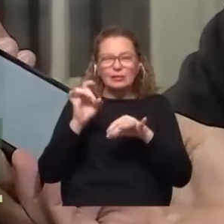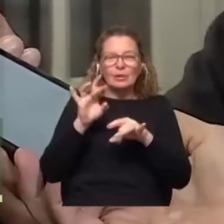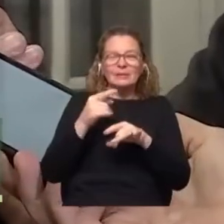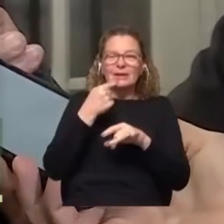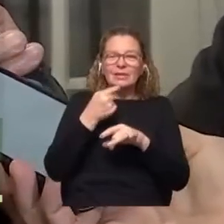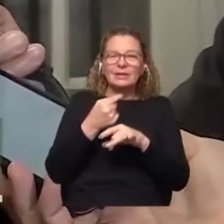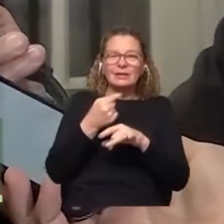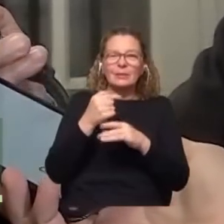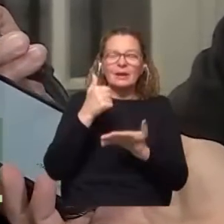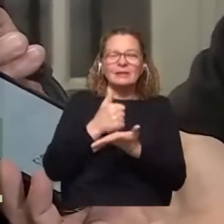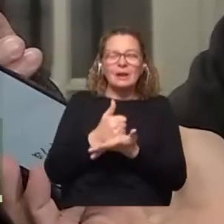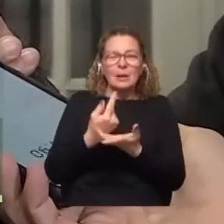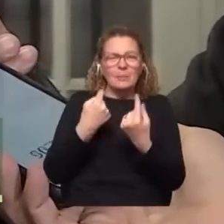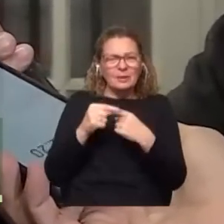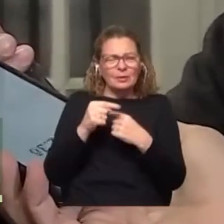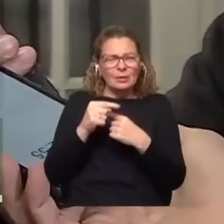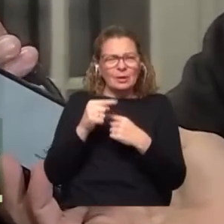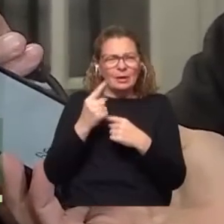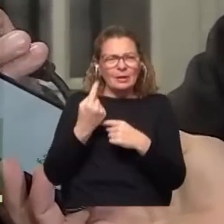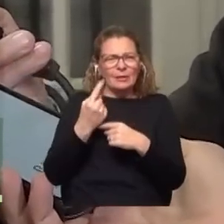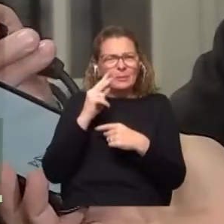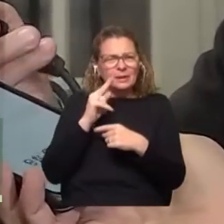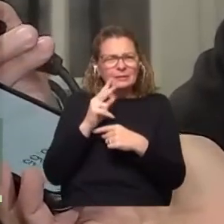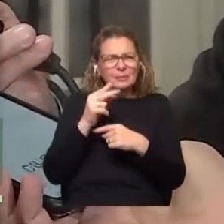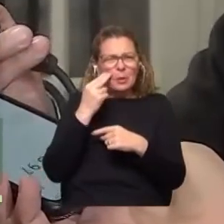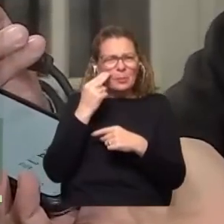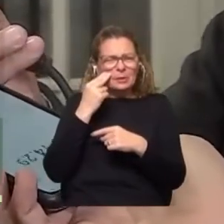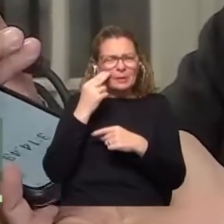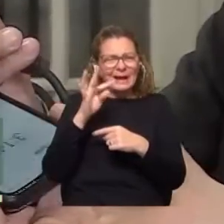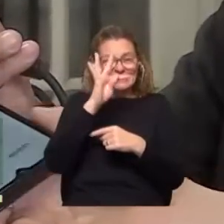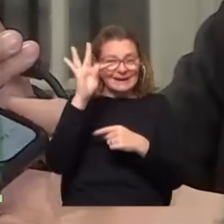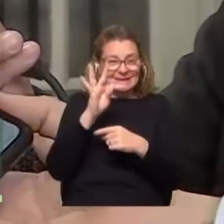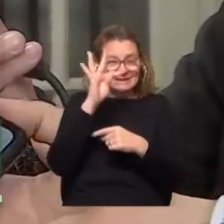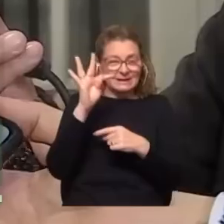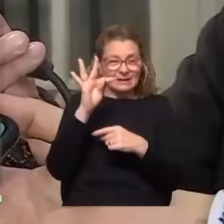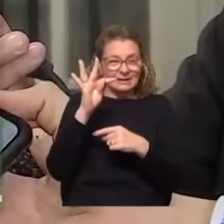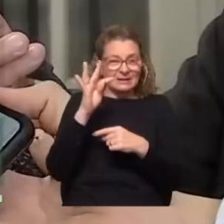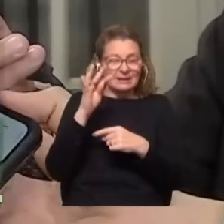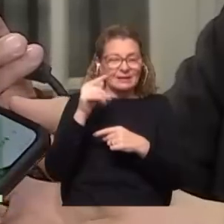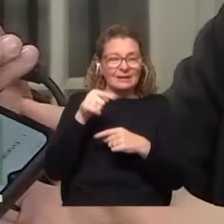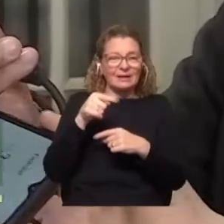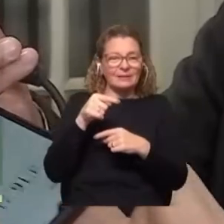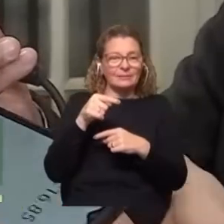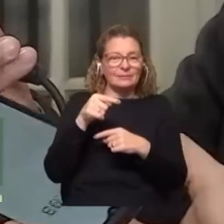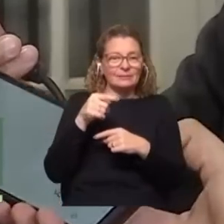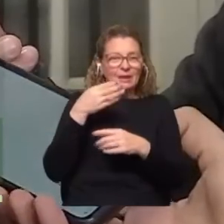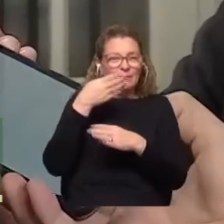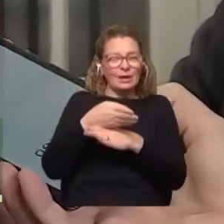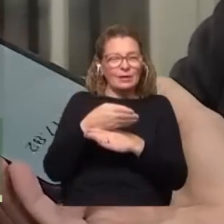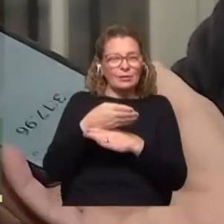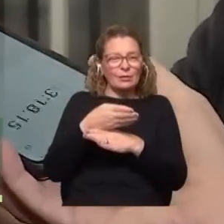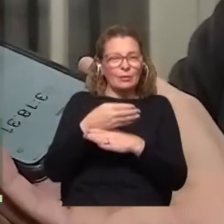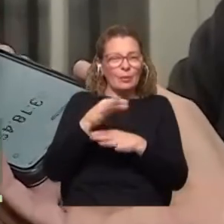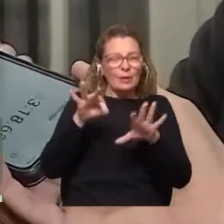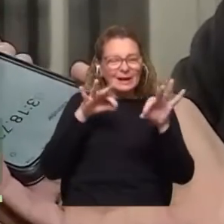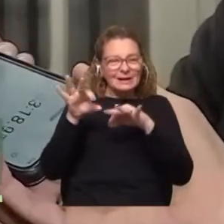se dice que van a estar pero inclusive hay una fíjense el problema hay talleres a los cuales se enviaron asignaturas